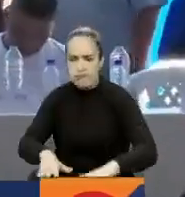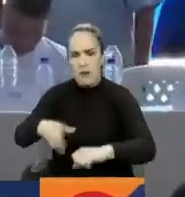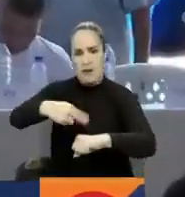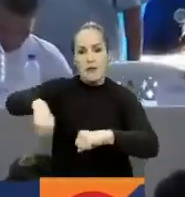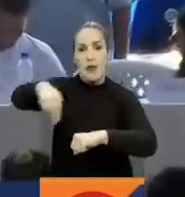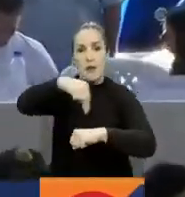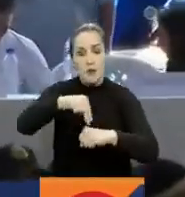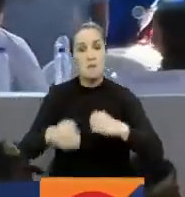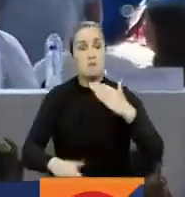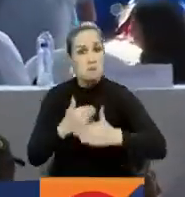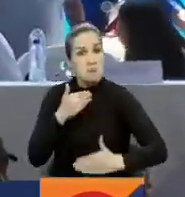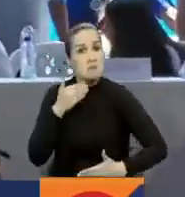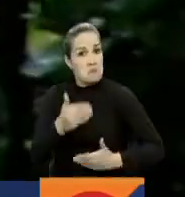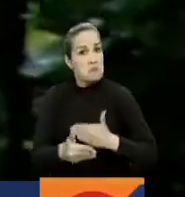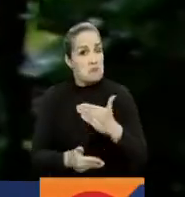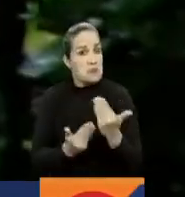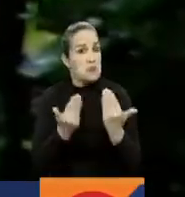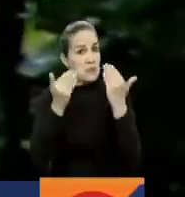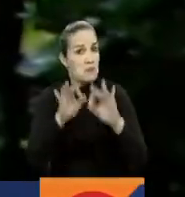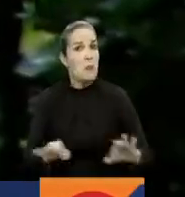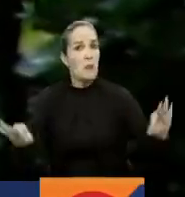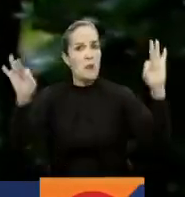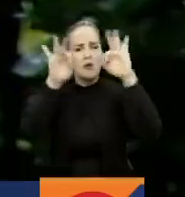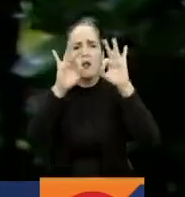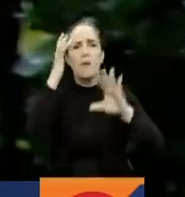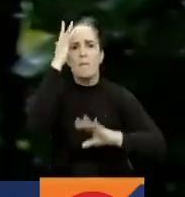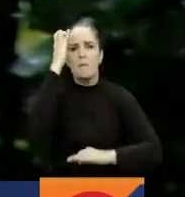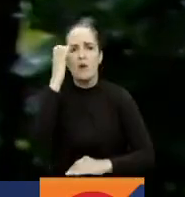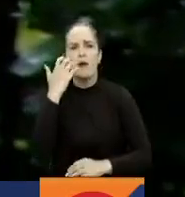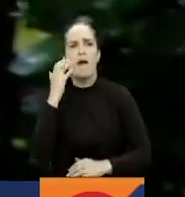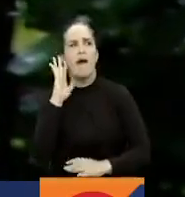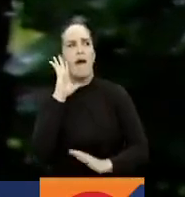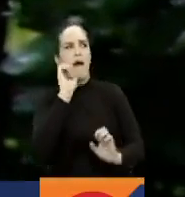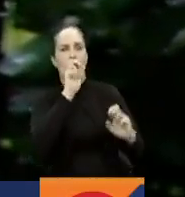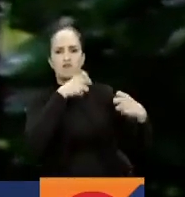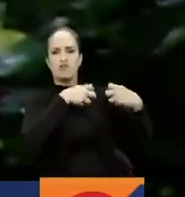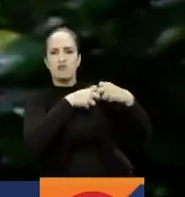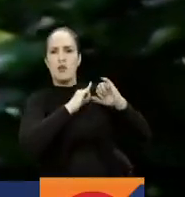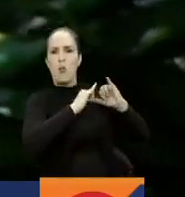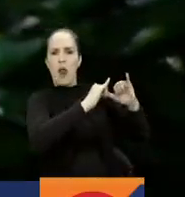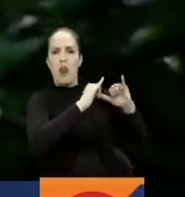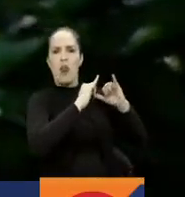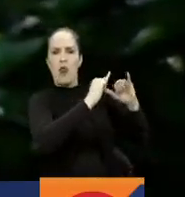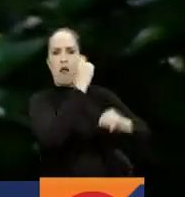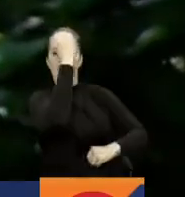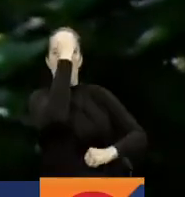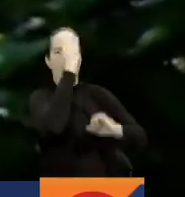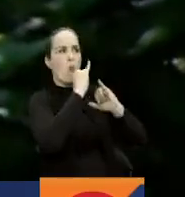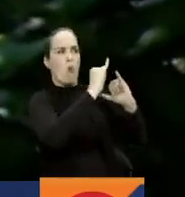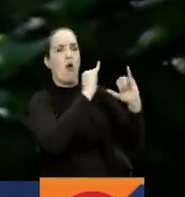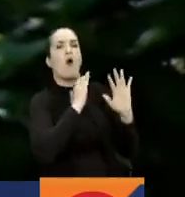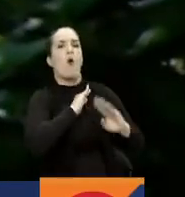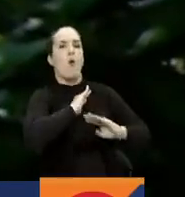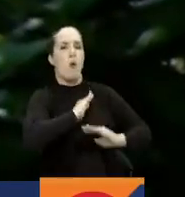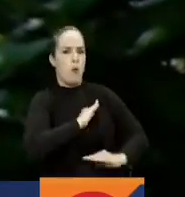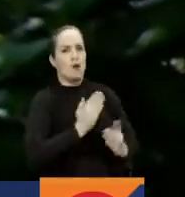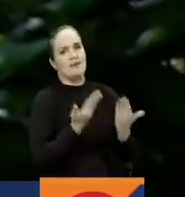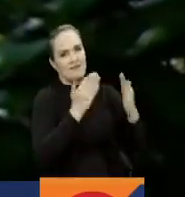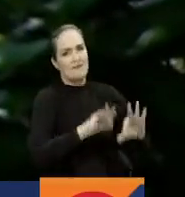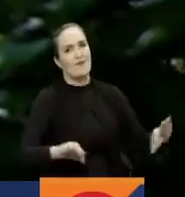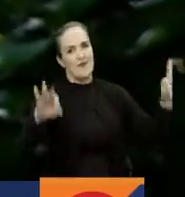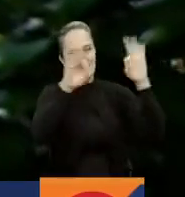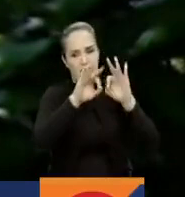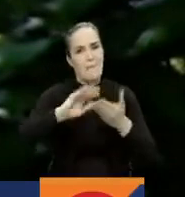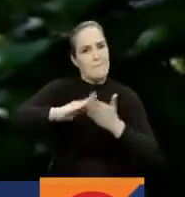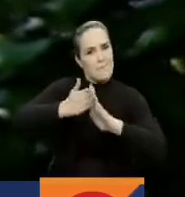manera importante porque nos deja claro que tenemos sintonía en la forma de apreciar cómo hacer la paz en el territorio. ¿Cómo